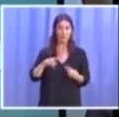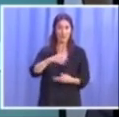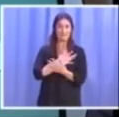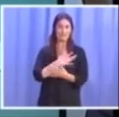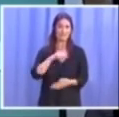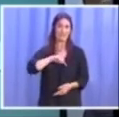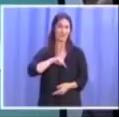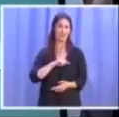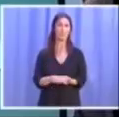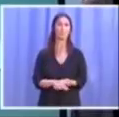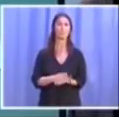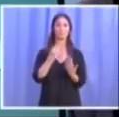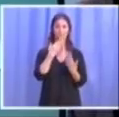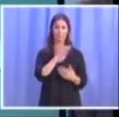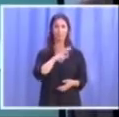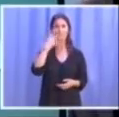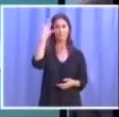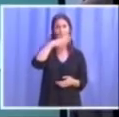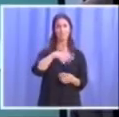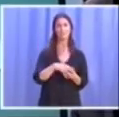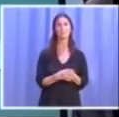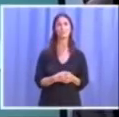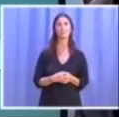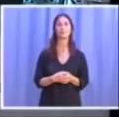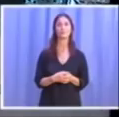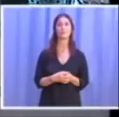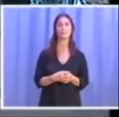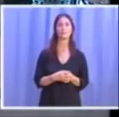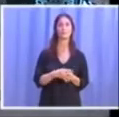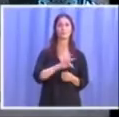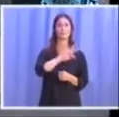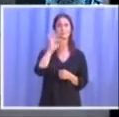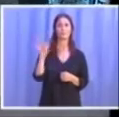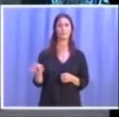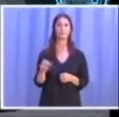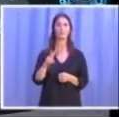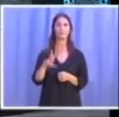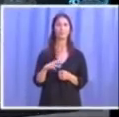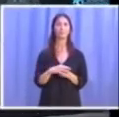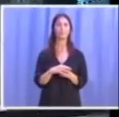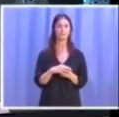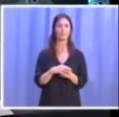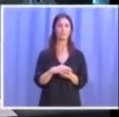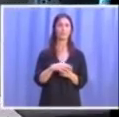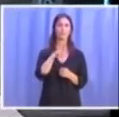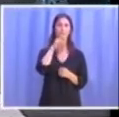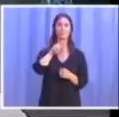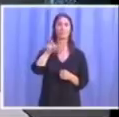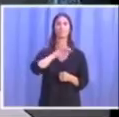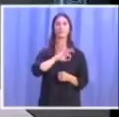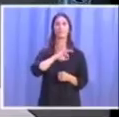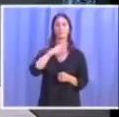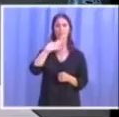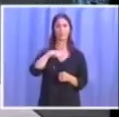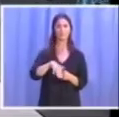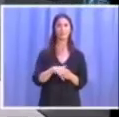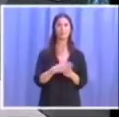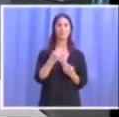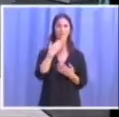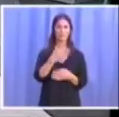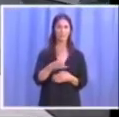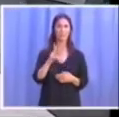amas. Gracias, señor Salvador. No le han hecho falta esos 25 segundos que le daba de cuartelillo. Señor Cuenca, su turno. Muchas gracias,